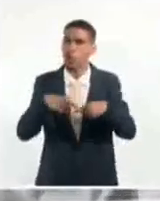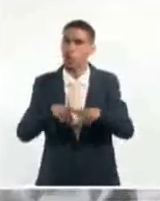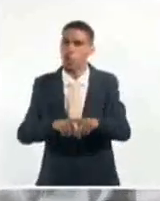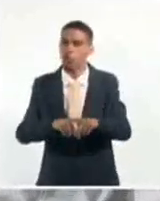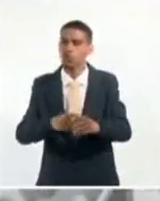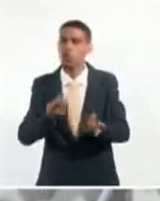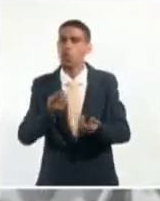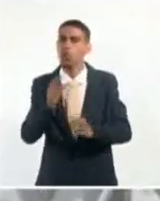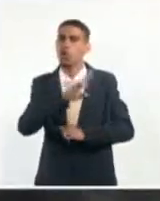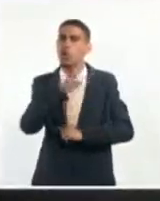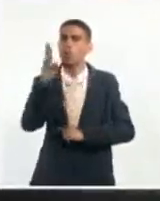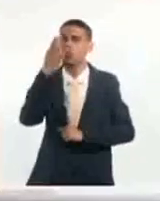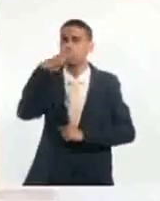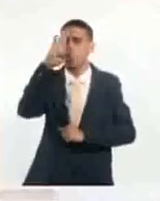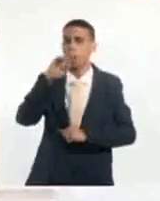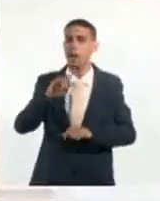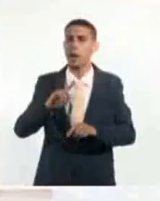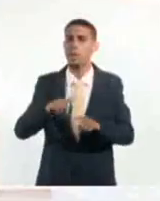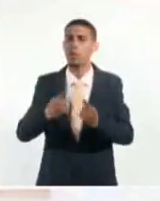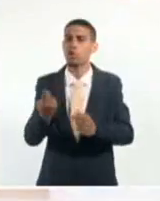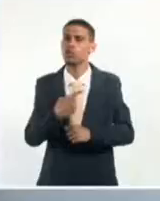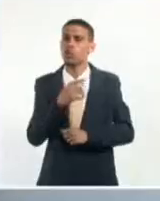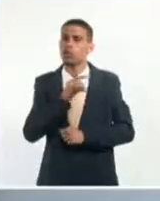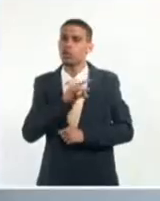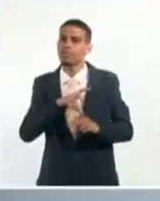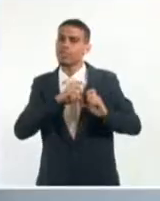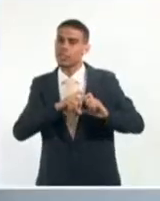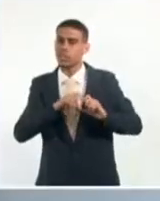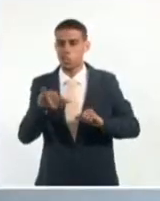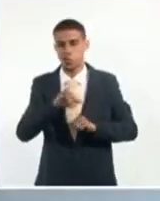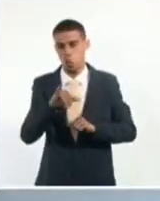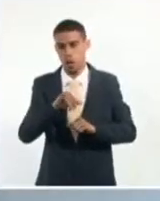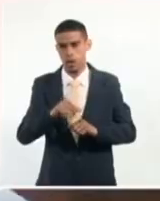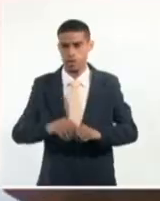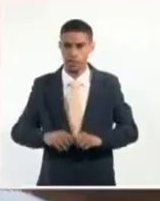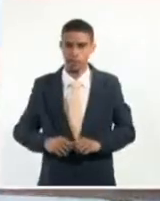patria, porque latimos con ella siempre.